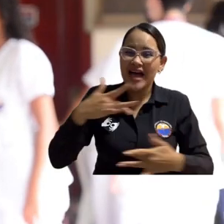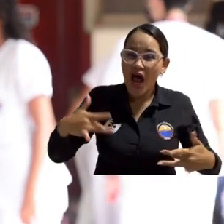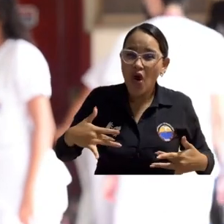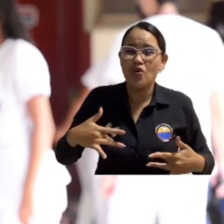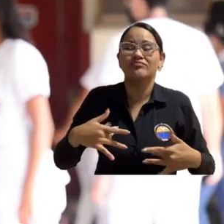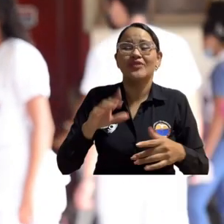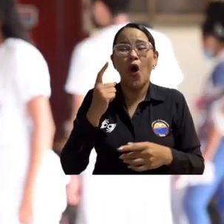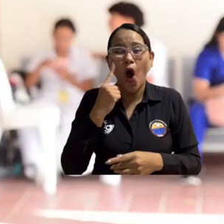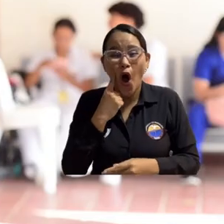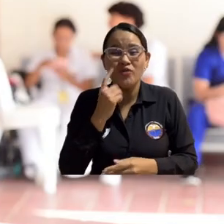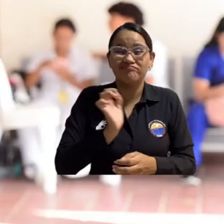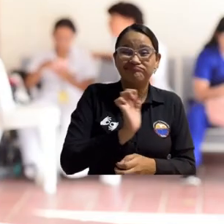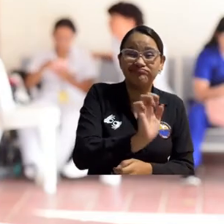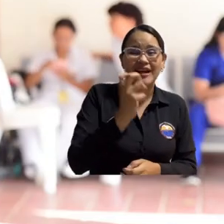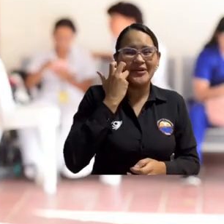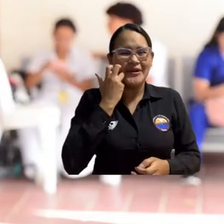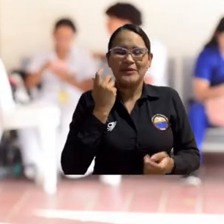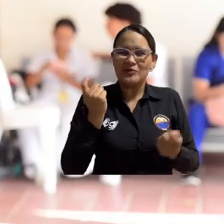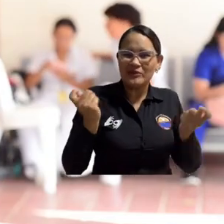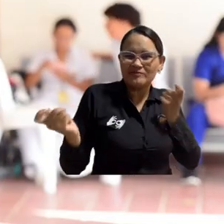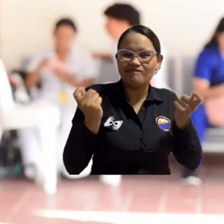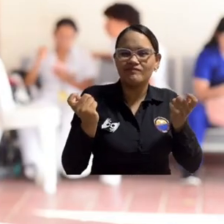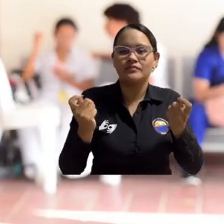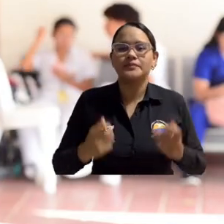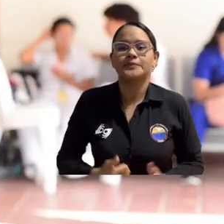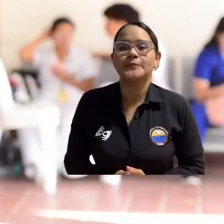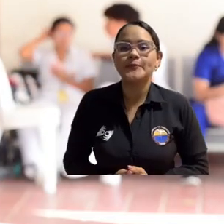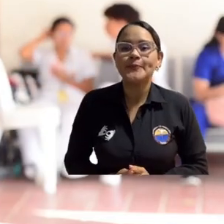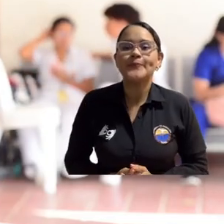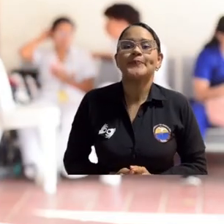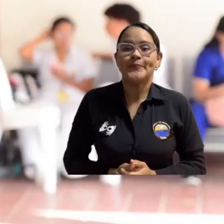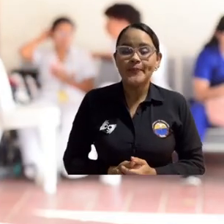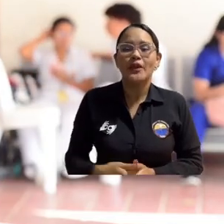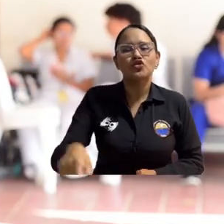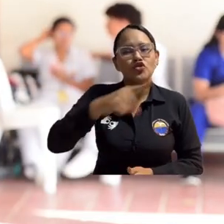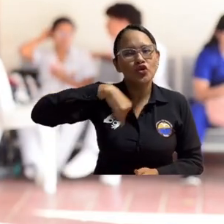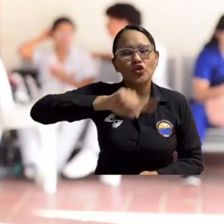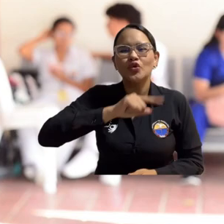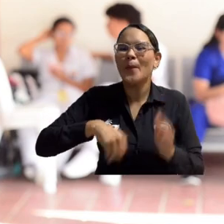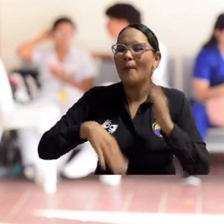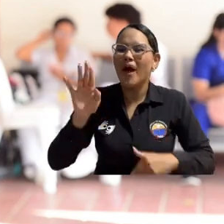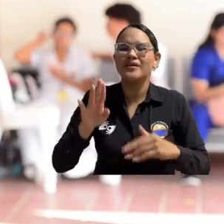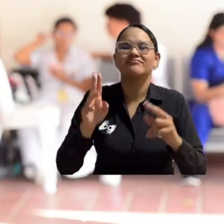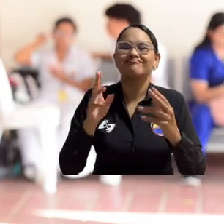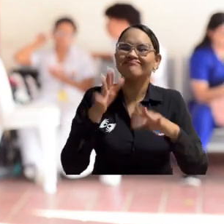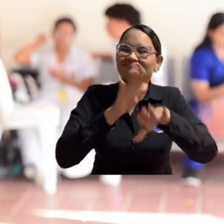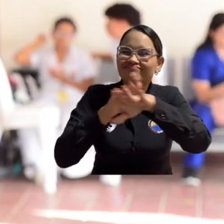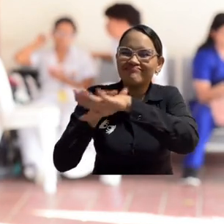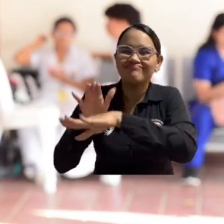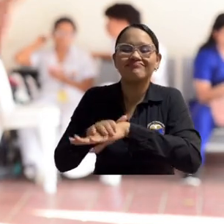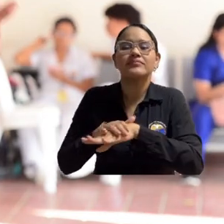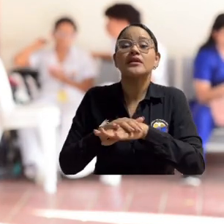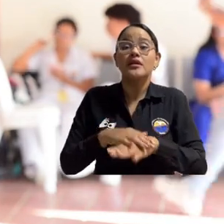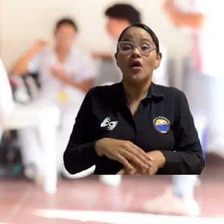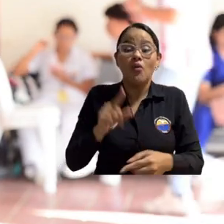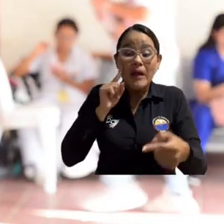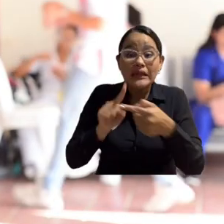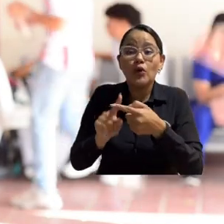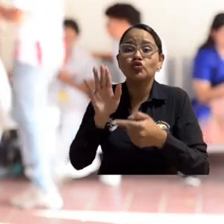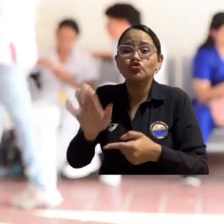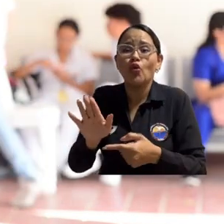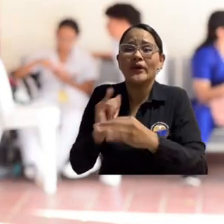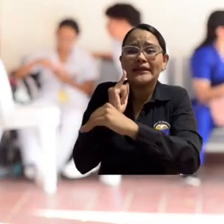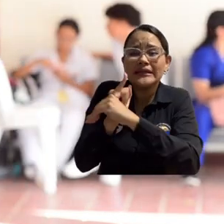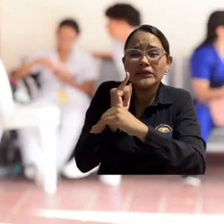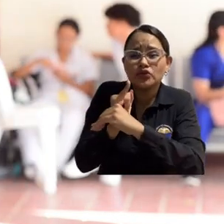la prevención de la enfermedad nuestro Pilar pues no solamente radica en el cuidado que podemos brindar dentro de una